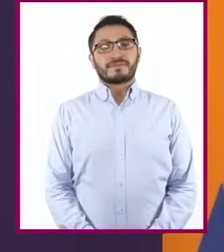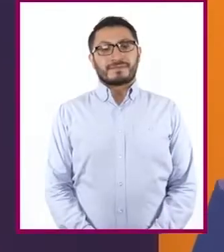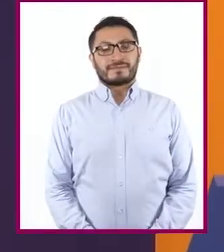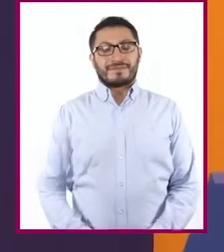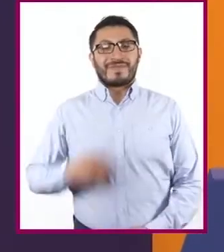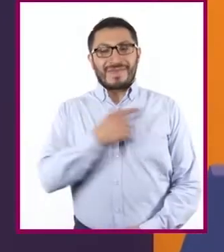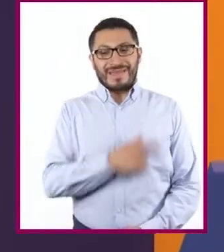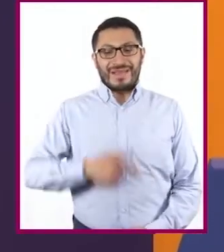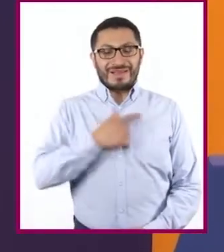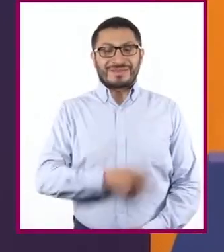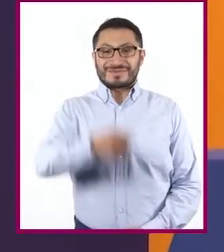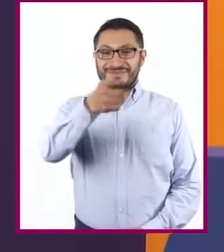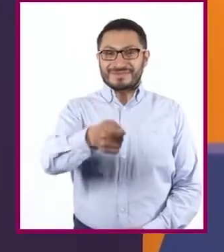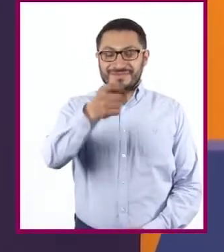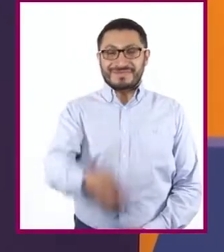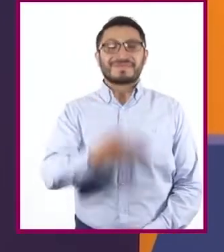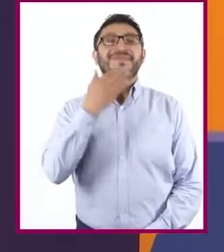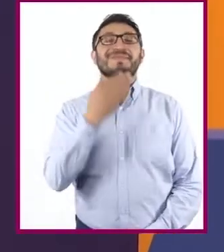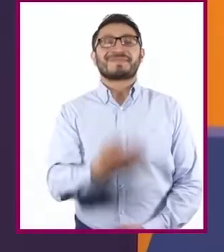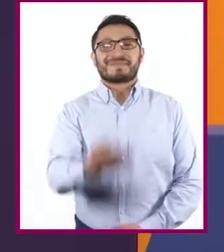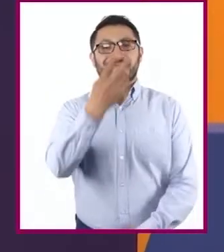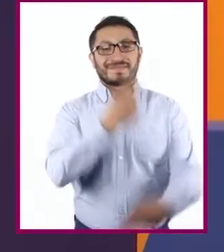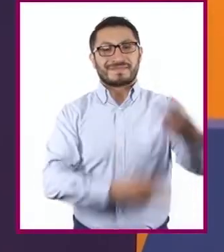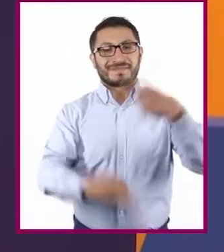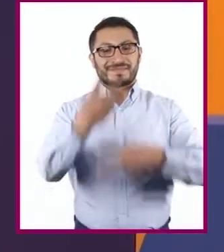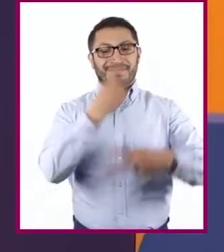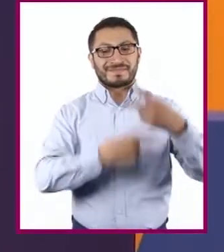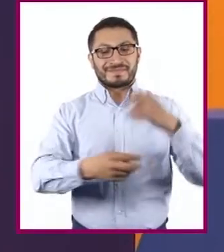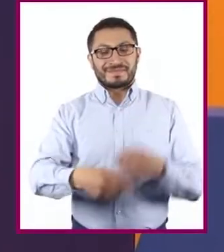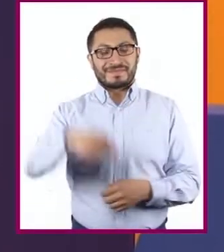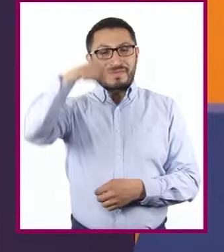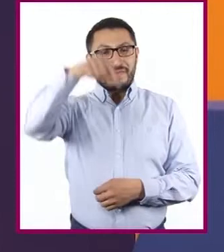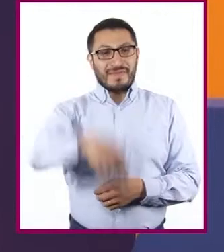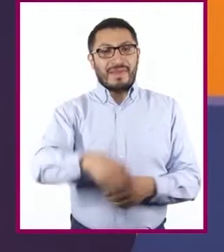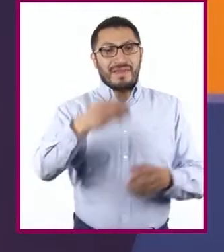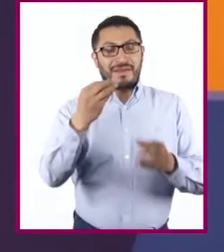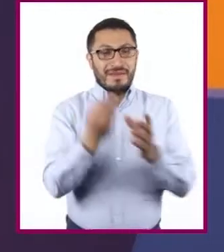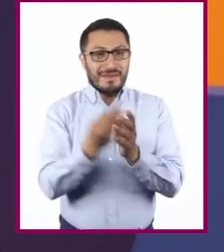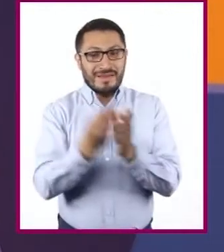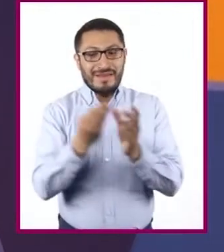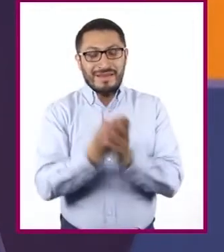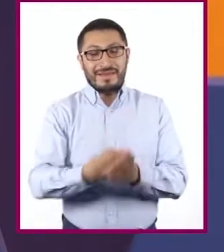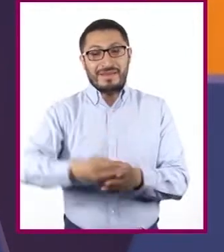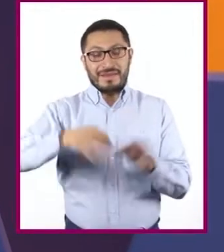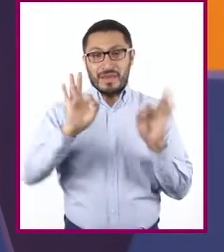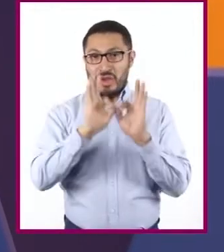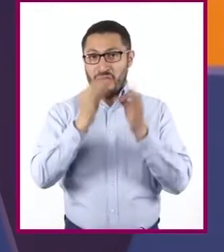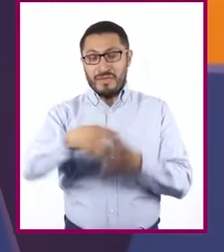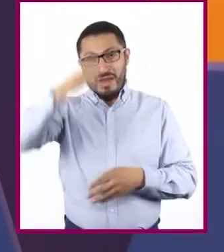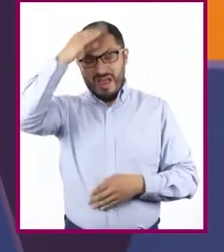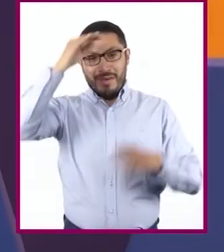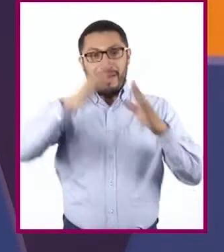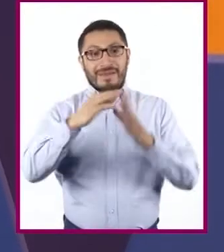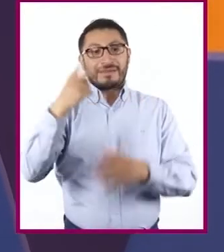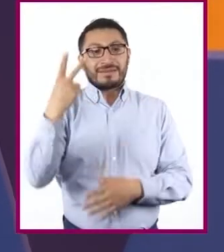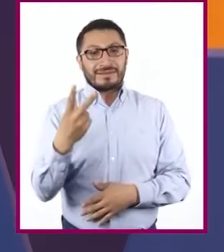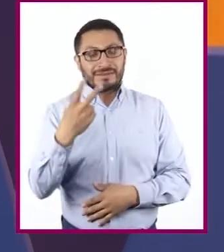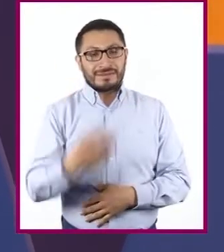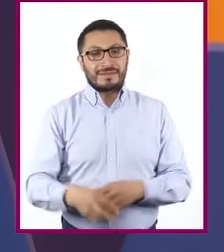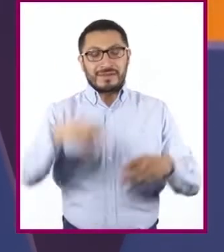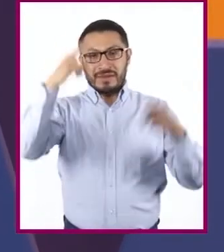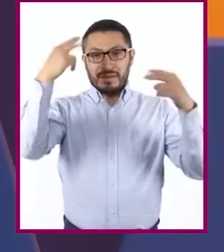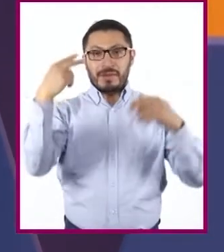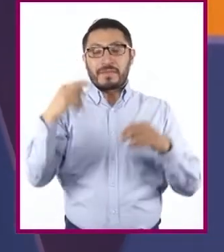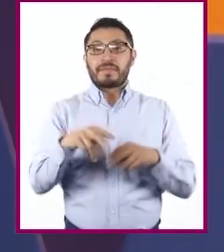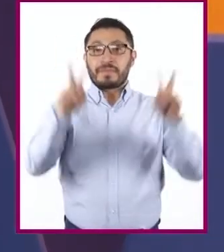gusto saludarlos. Sean bienvenidas y bienvenidos a esta sesión de la Estrategia Aprende en Casa 2, titulada Viajemos por el